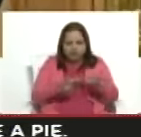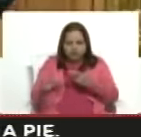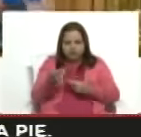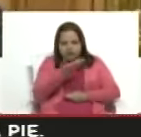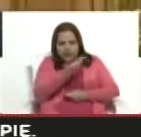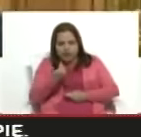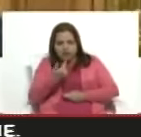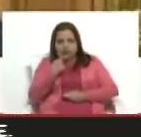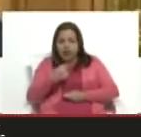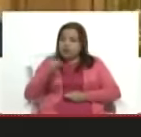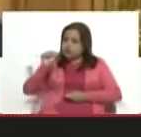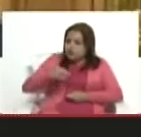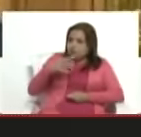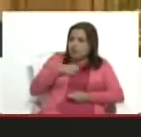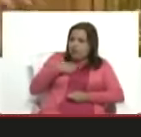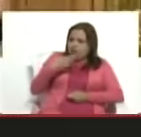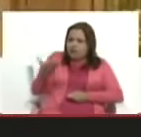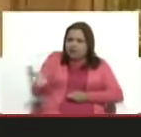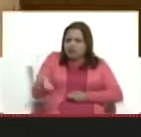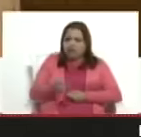me dijo, claro que se puede.